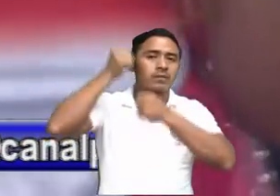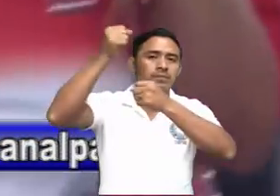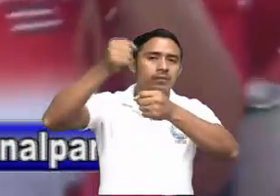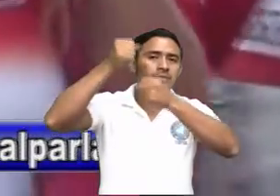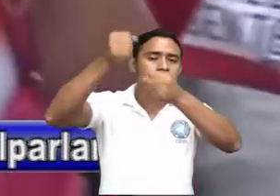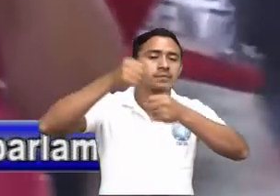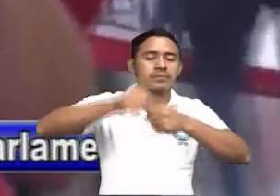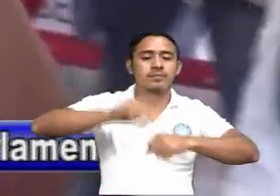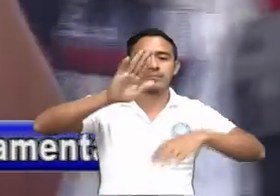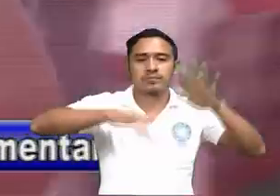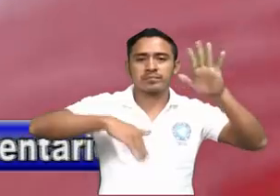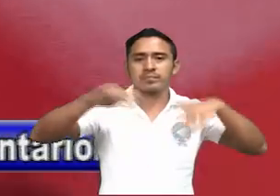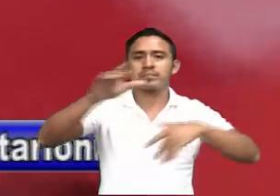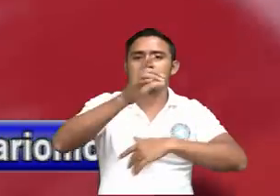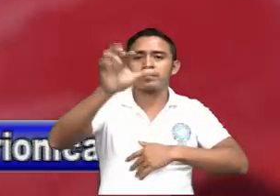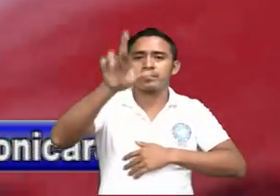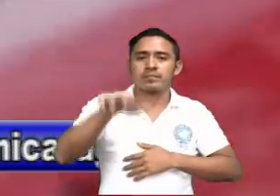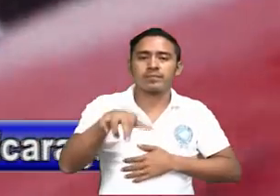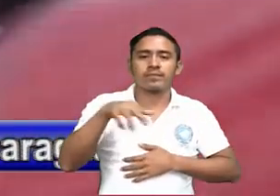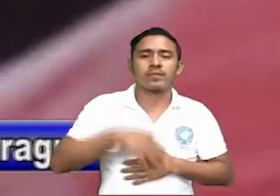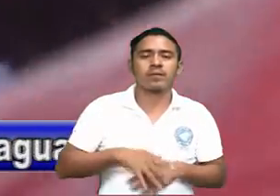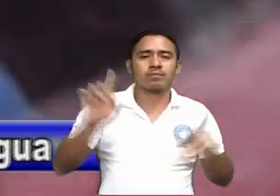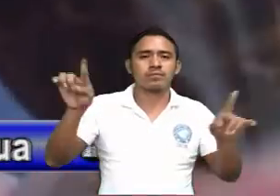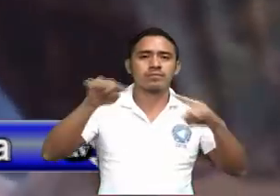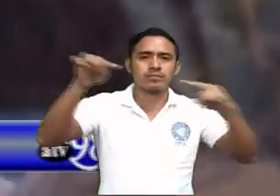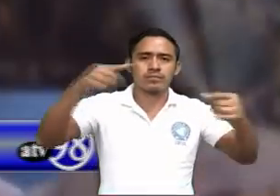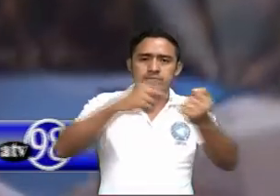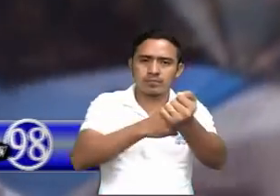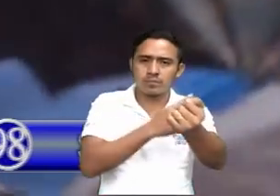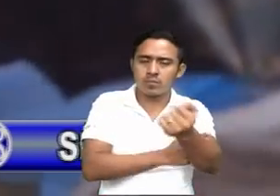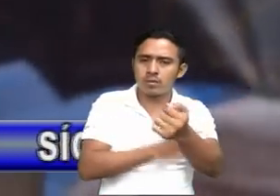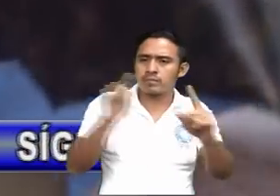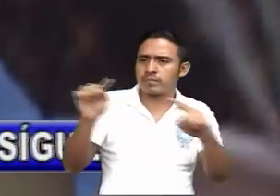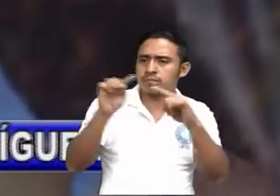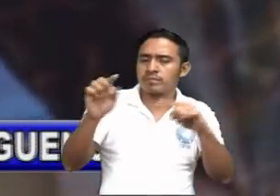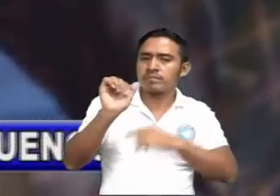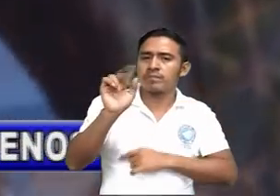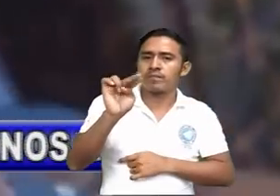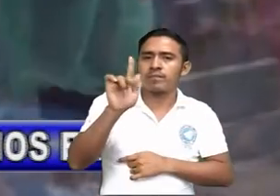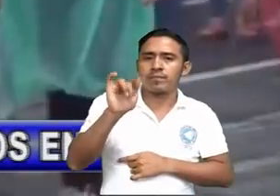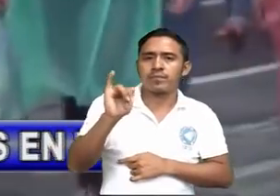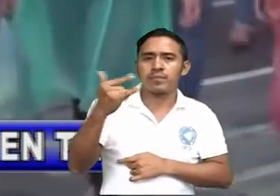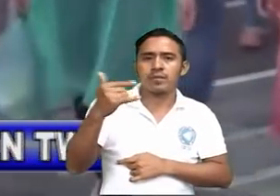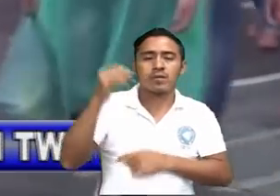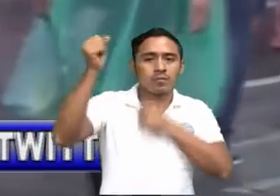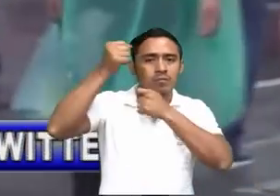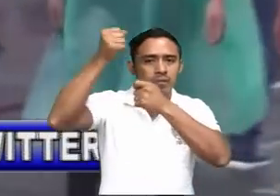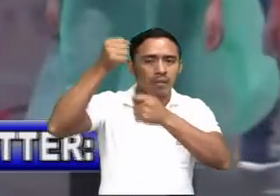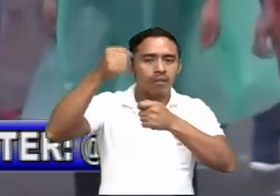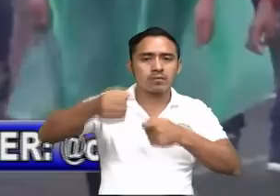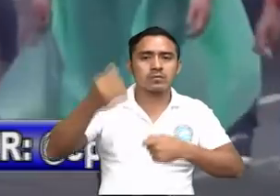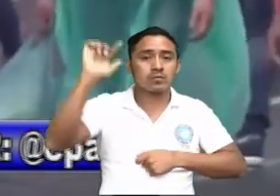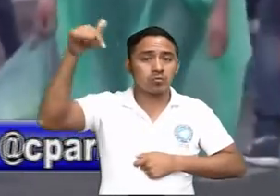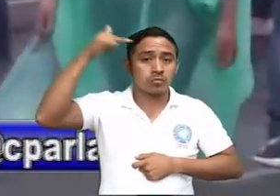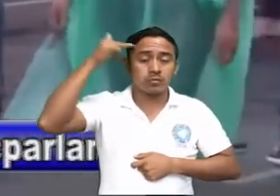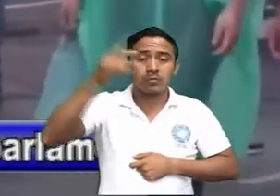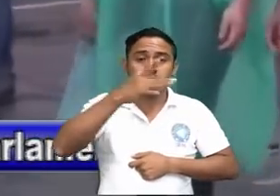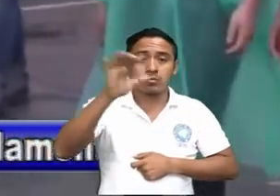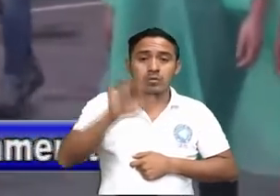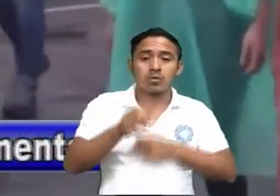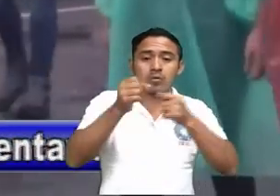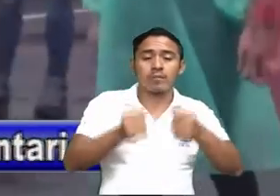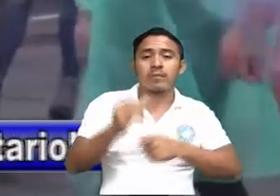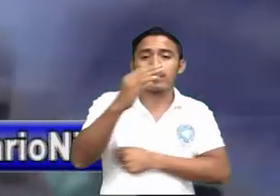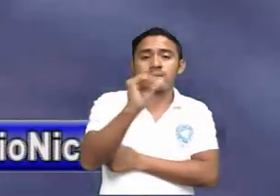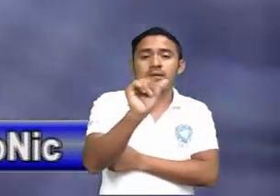intermitente en Costa Rica en rechazo a un proyecto antihuelga que pretende aprobar el gobierno costarricense de Carlos